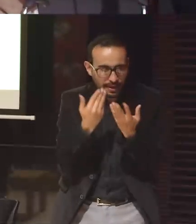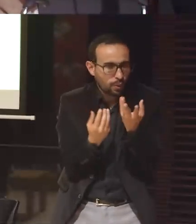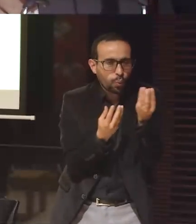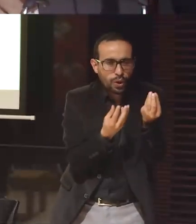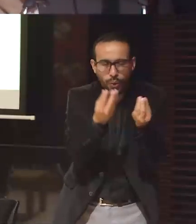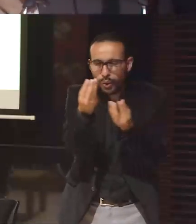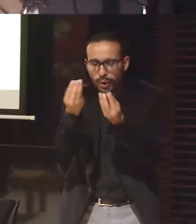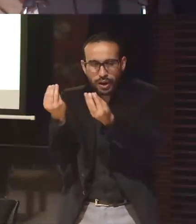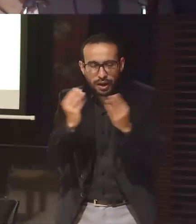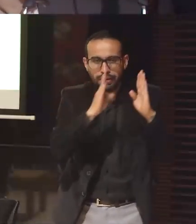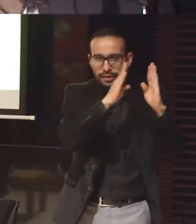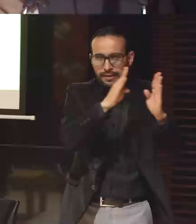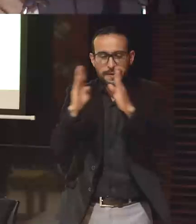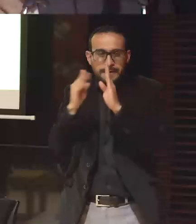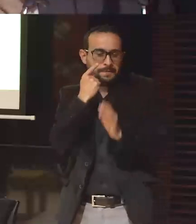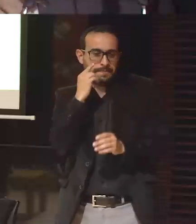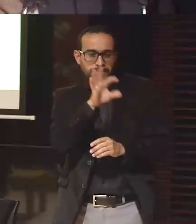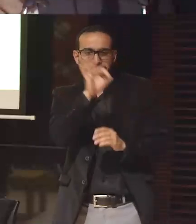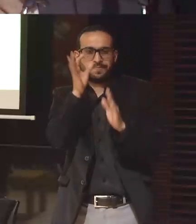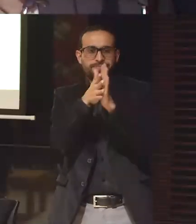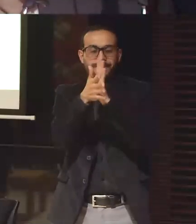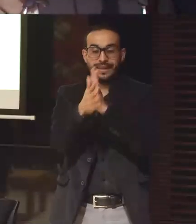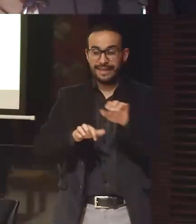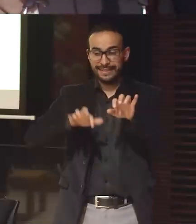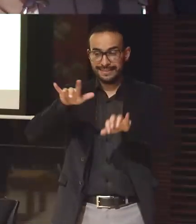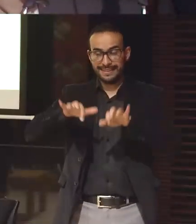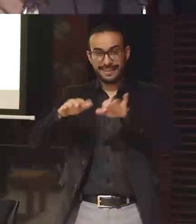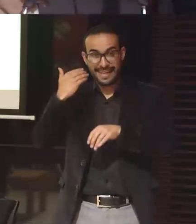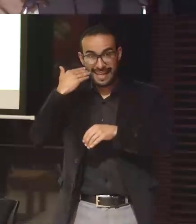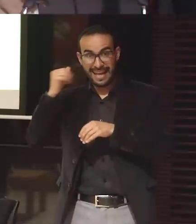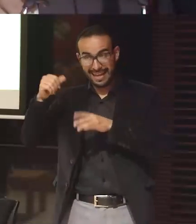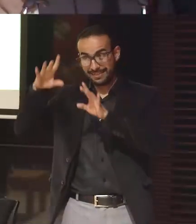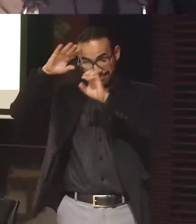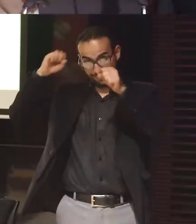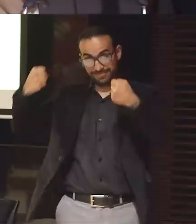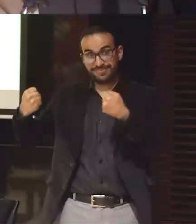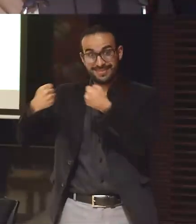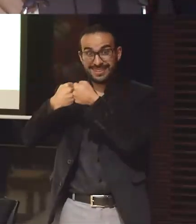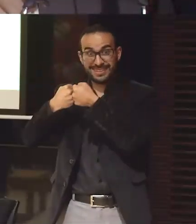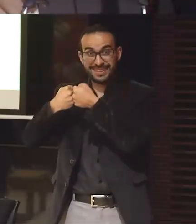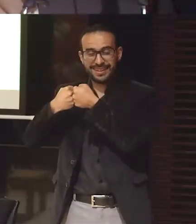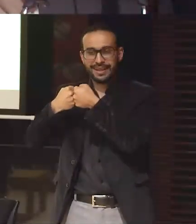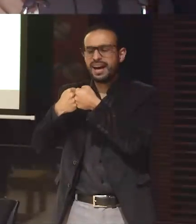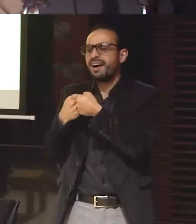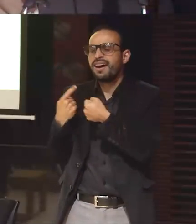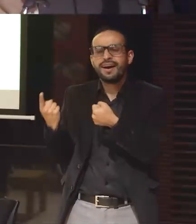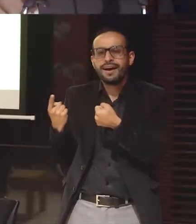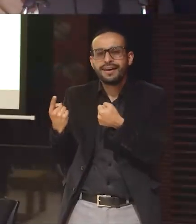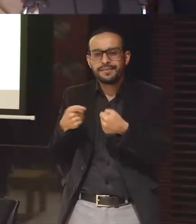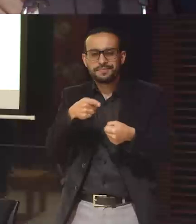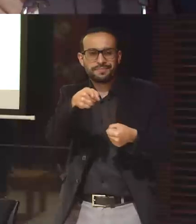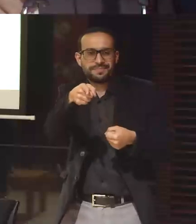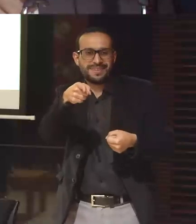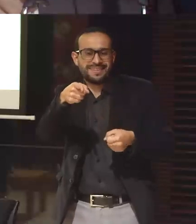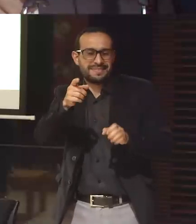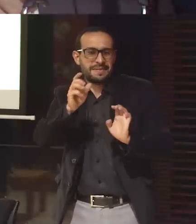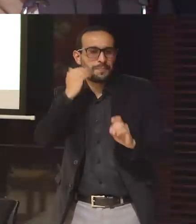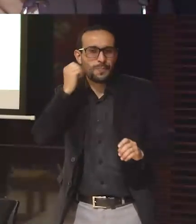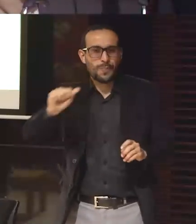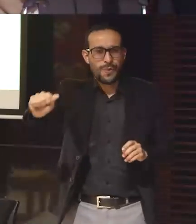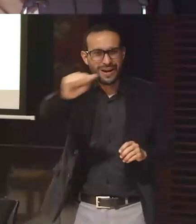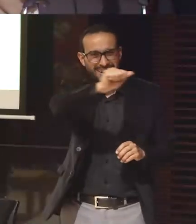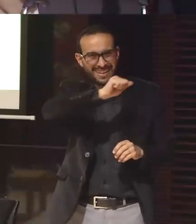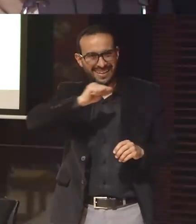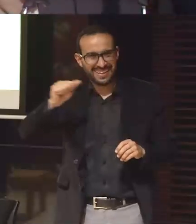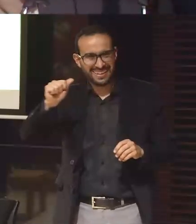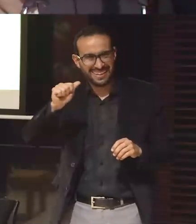acá. Les pongo un ejemplo muy específico. Con la Secretaría de la Mujer hicimos un convenio que nos permite darle pases en Transmilenio a las mujeres que